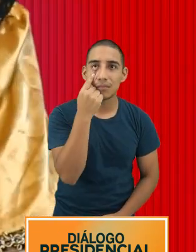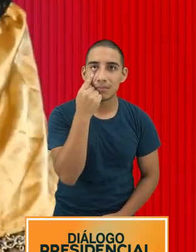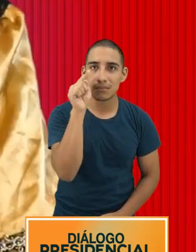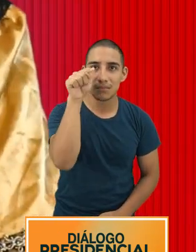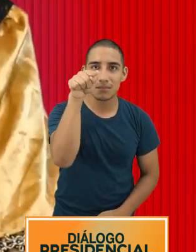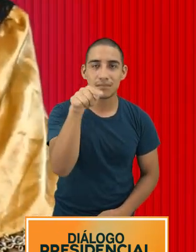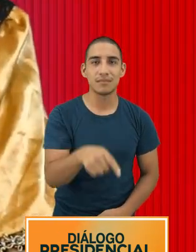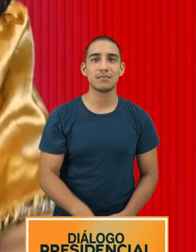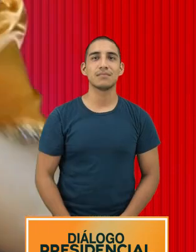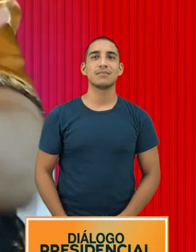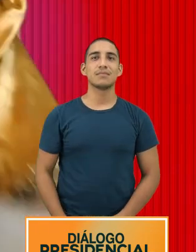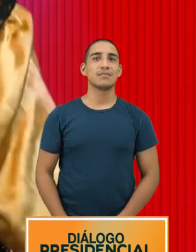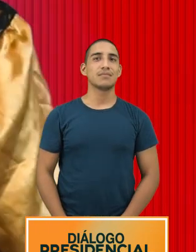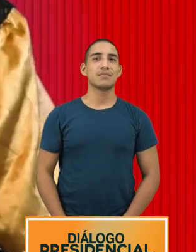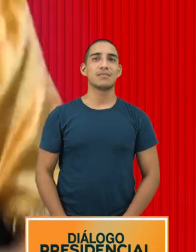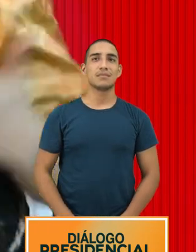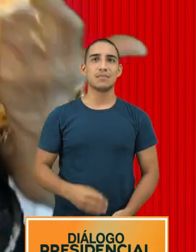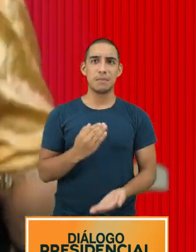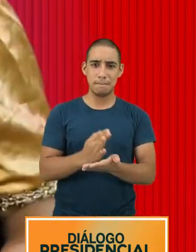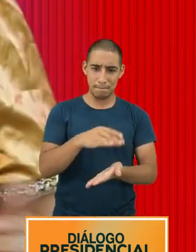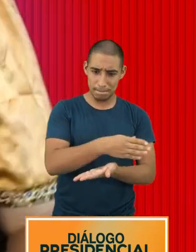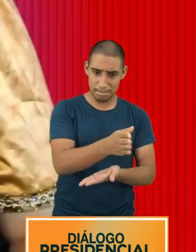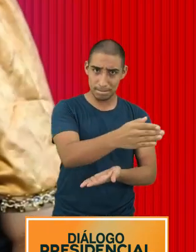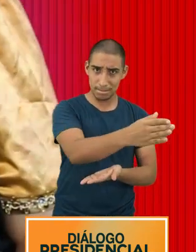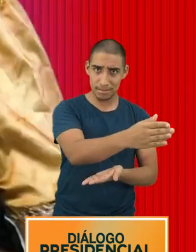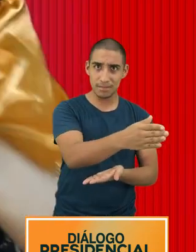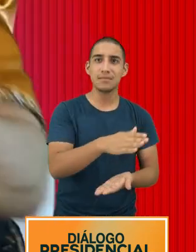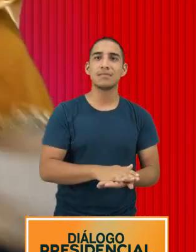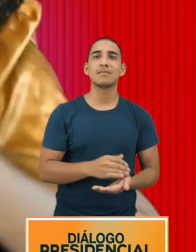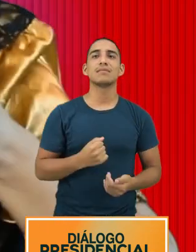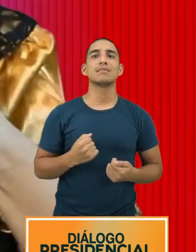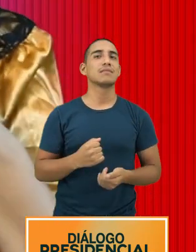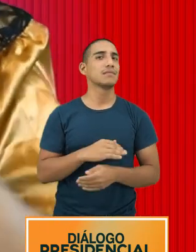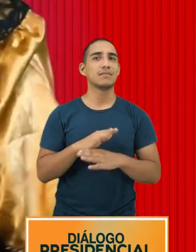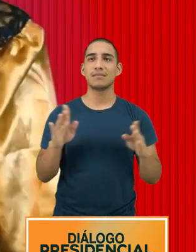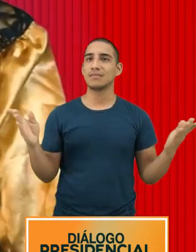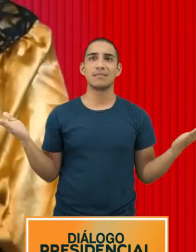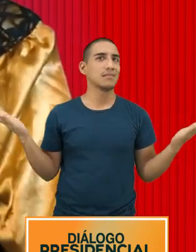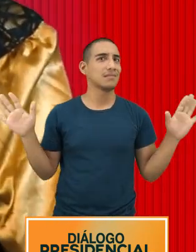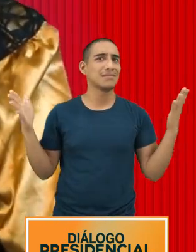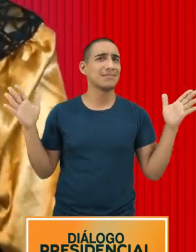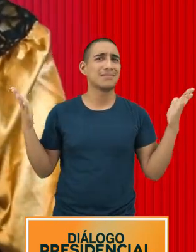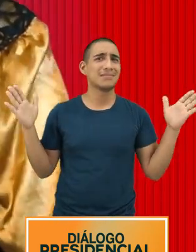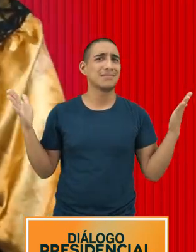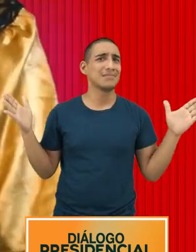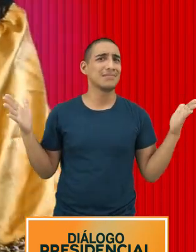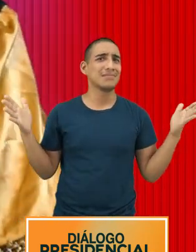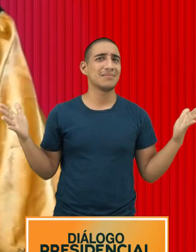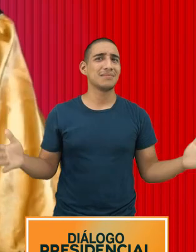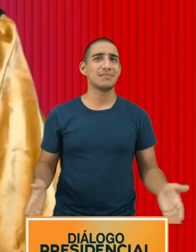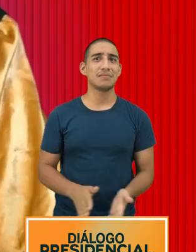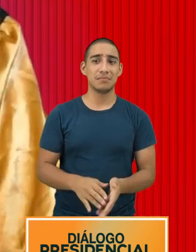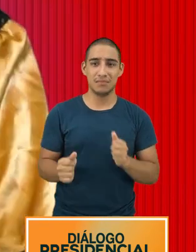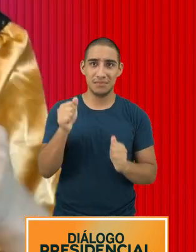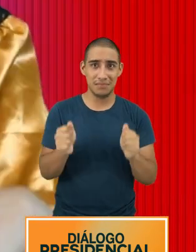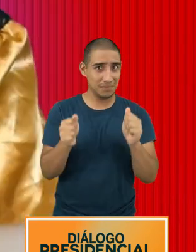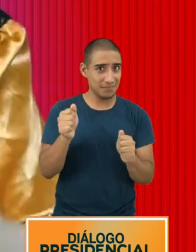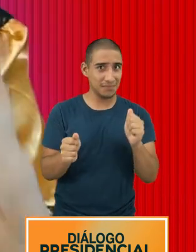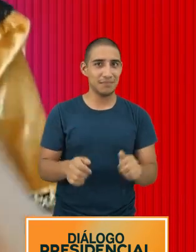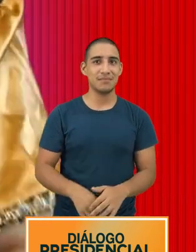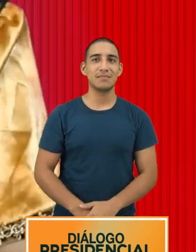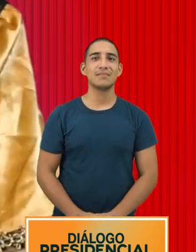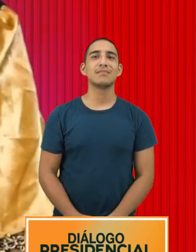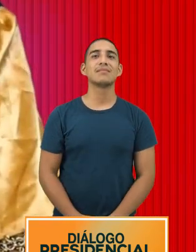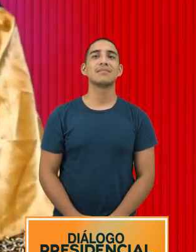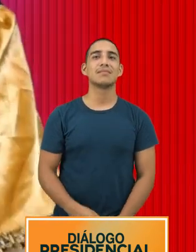abandonado tenemos carretera es verdad Pero de qué no sirve la carretera si no tenemos carro es por eso